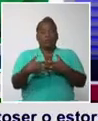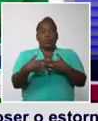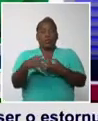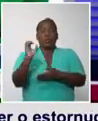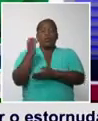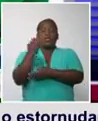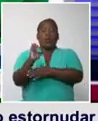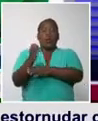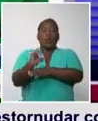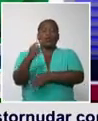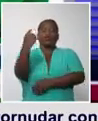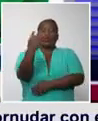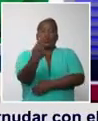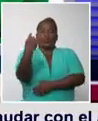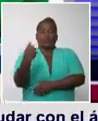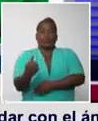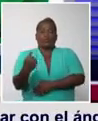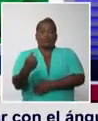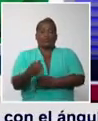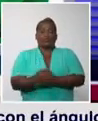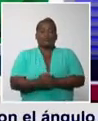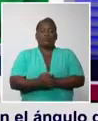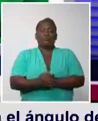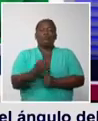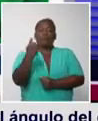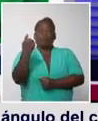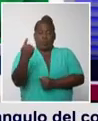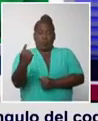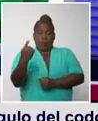de cada uno. Se diagnostica un extranjero con